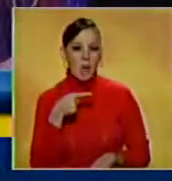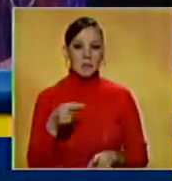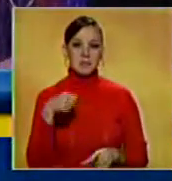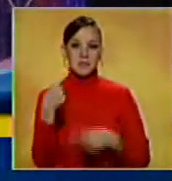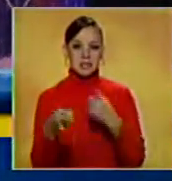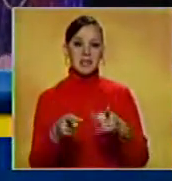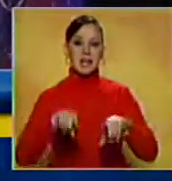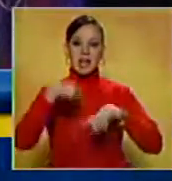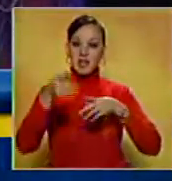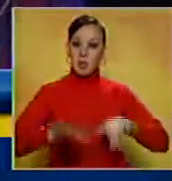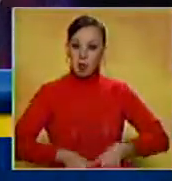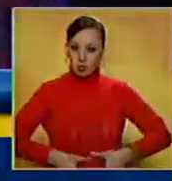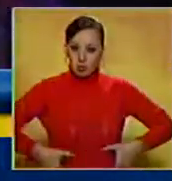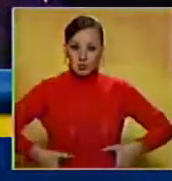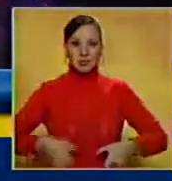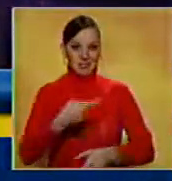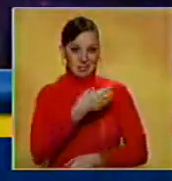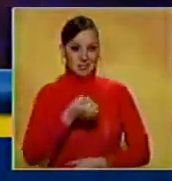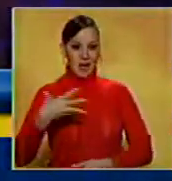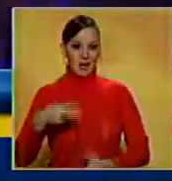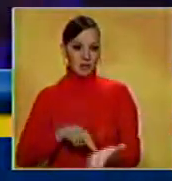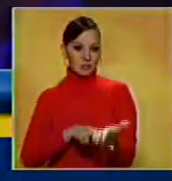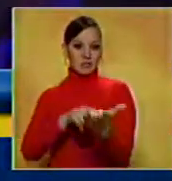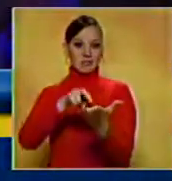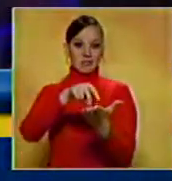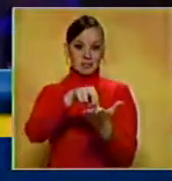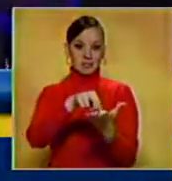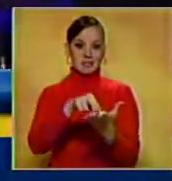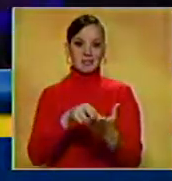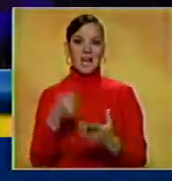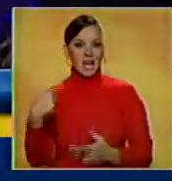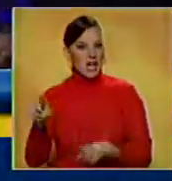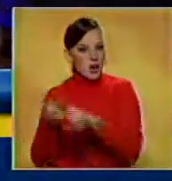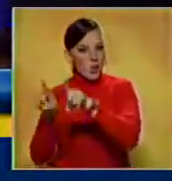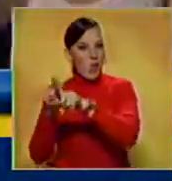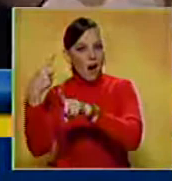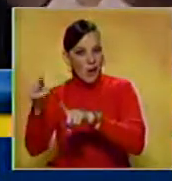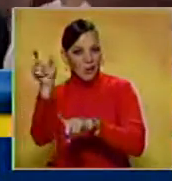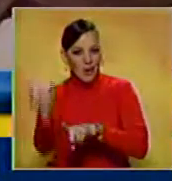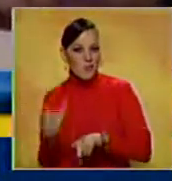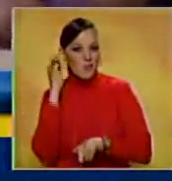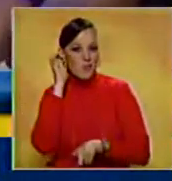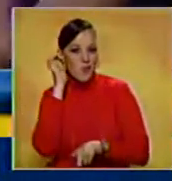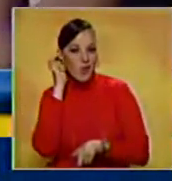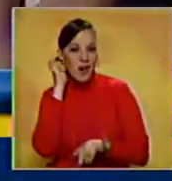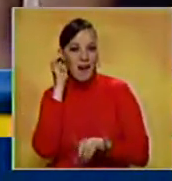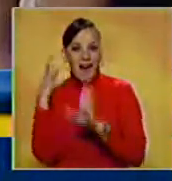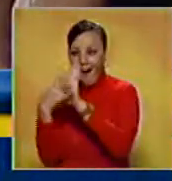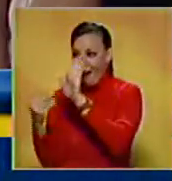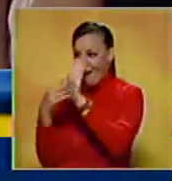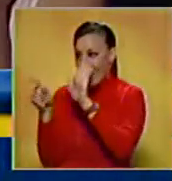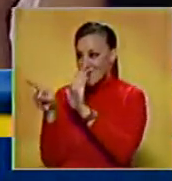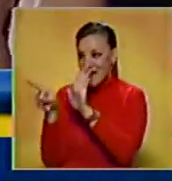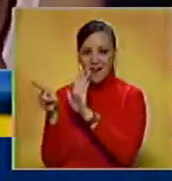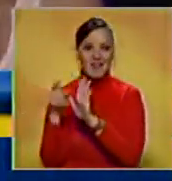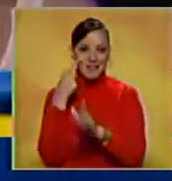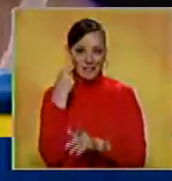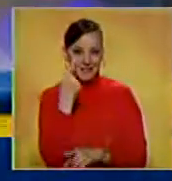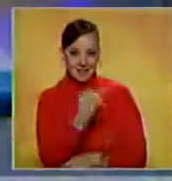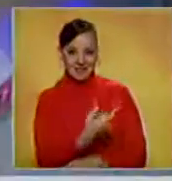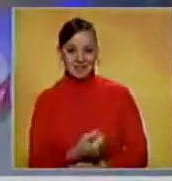unos cacheteros blancos subiéndose a una bola de destrucción simulando a Miley Cyrus en el video de Breaking